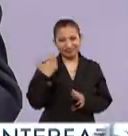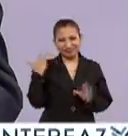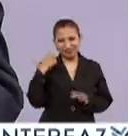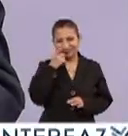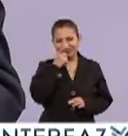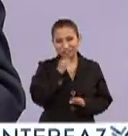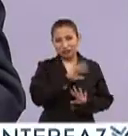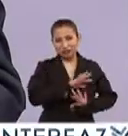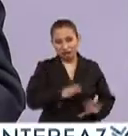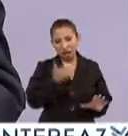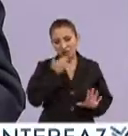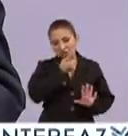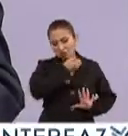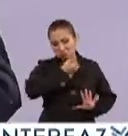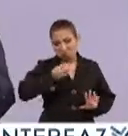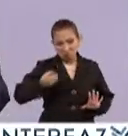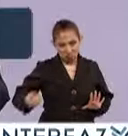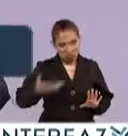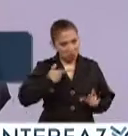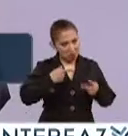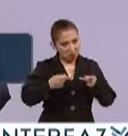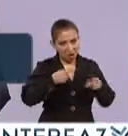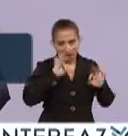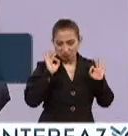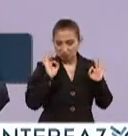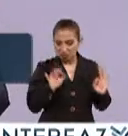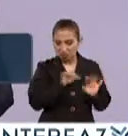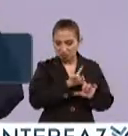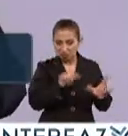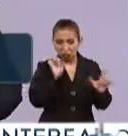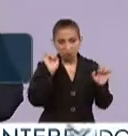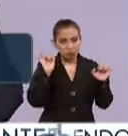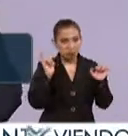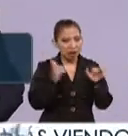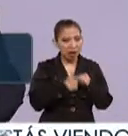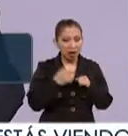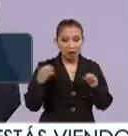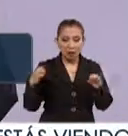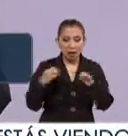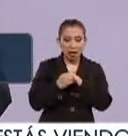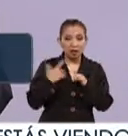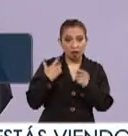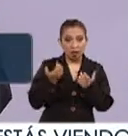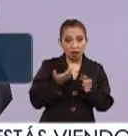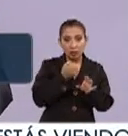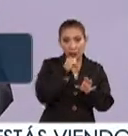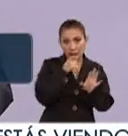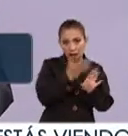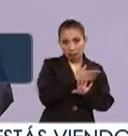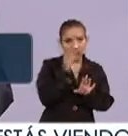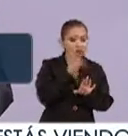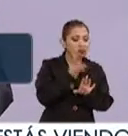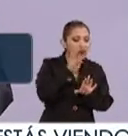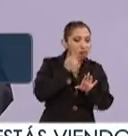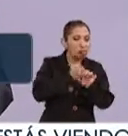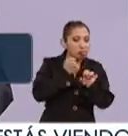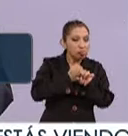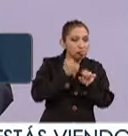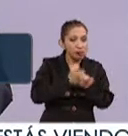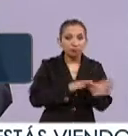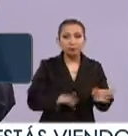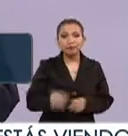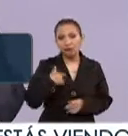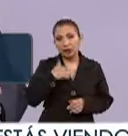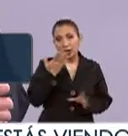decía, estamos ya muy bien estructurados y preparados para cualquier situación de estas. Hacemos simulacros y efectivamente, en principio, bueno,